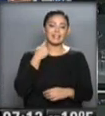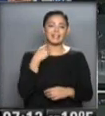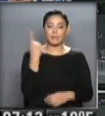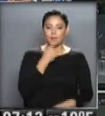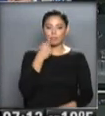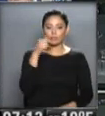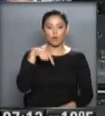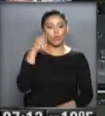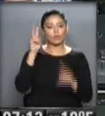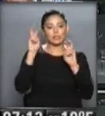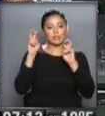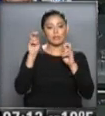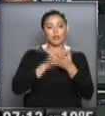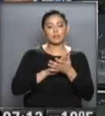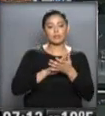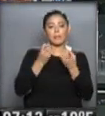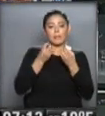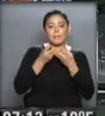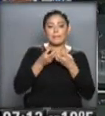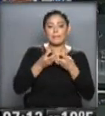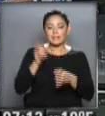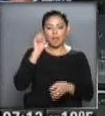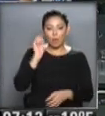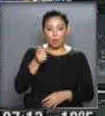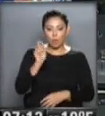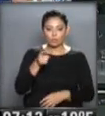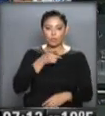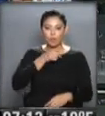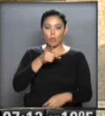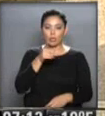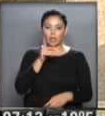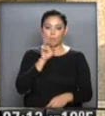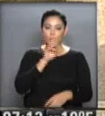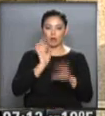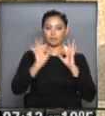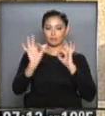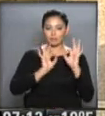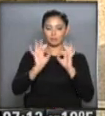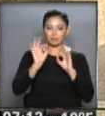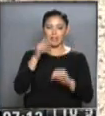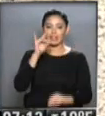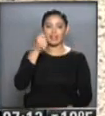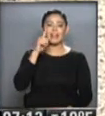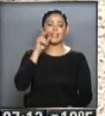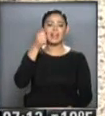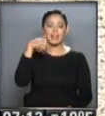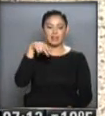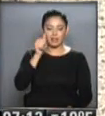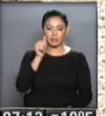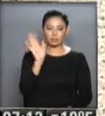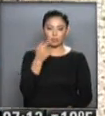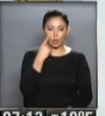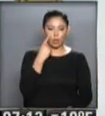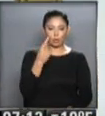Otro de los temas para hoy tiene que ver con el inicio del juicio contra la modelo Dayana Antivero, conocido el caso